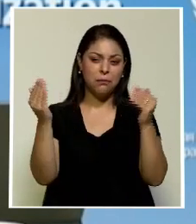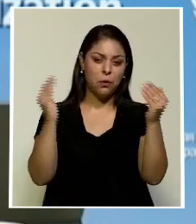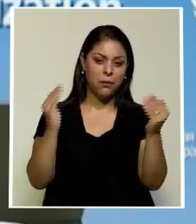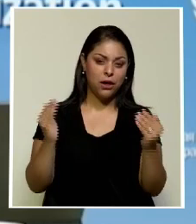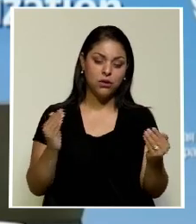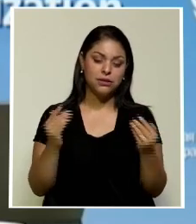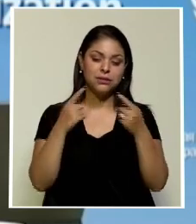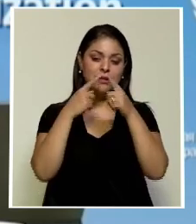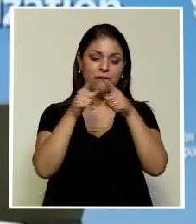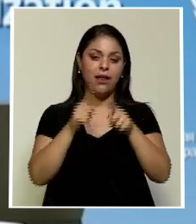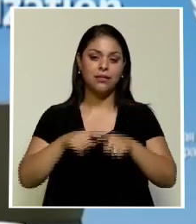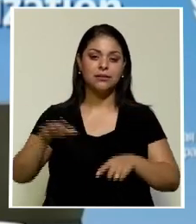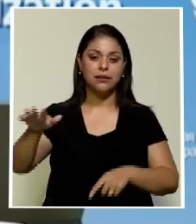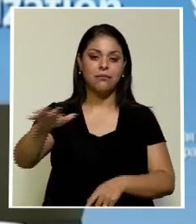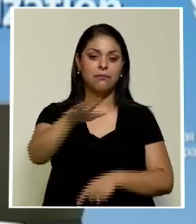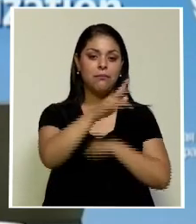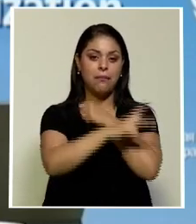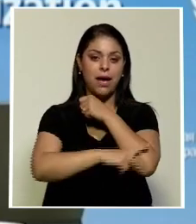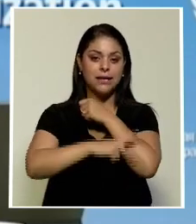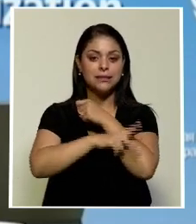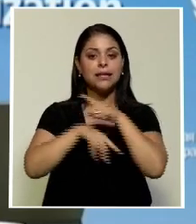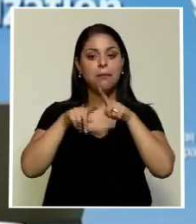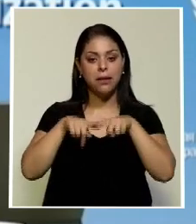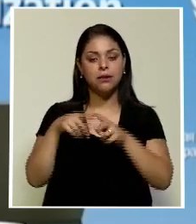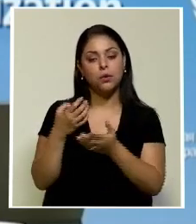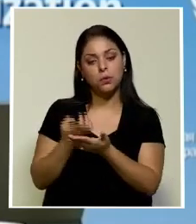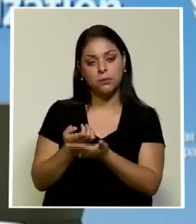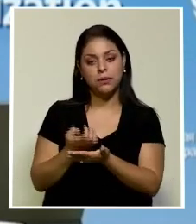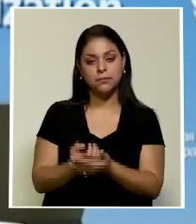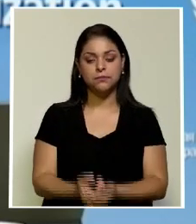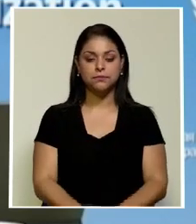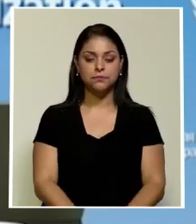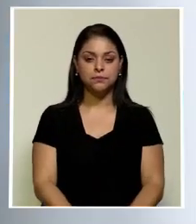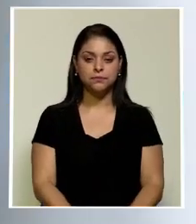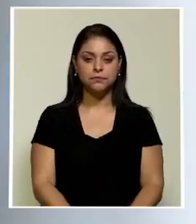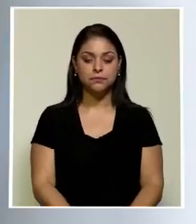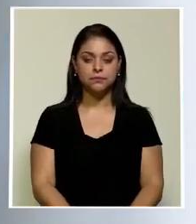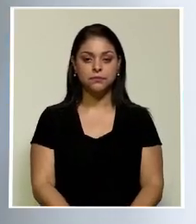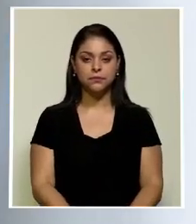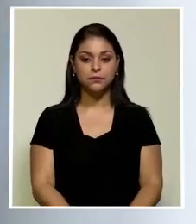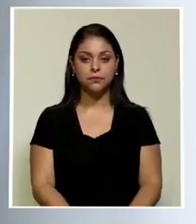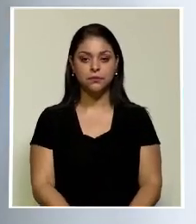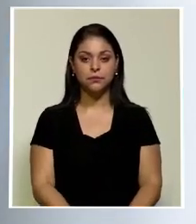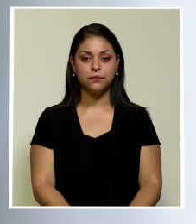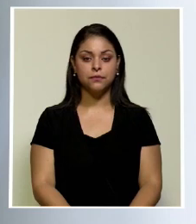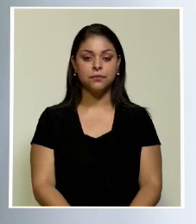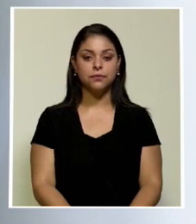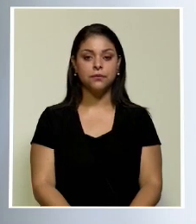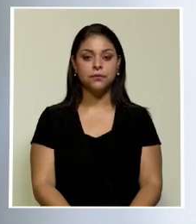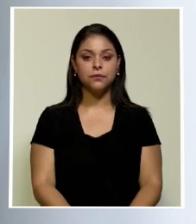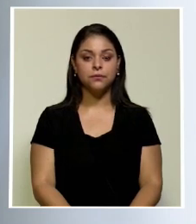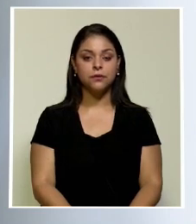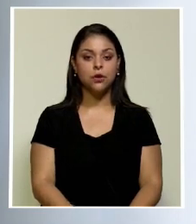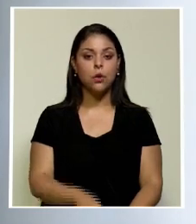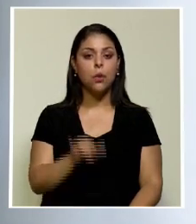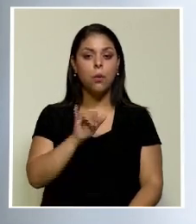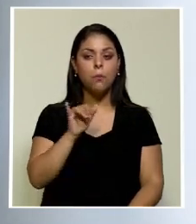diferencias entre regiones y grupos económicos. Las estimaciones provienen de